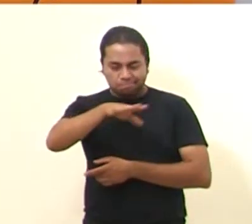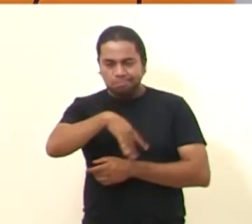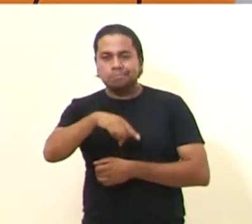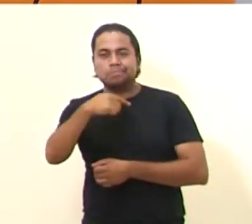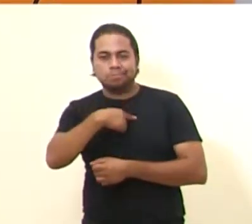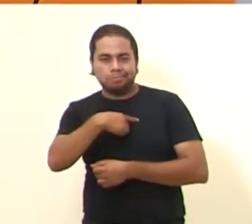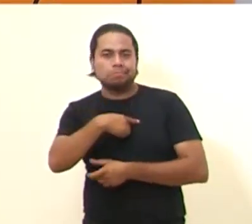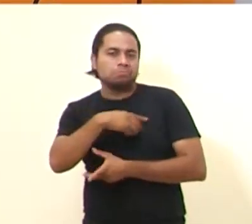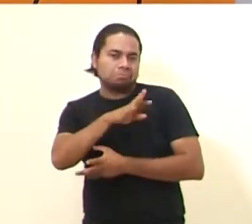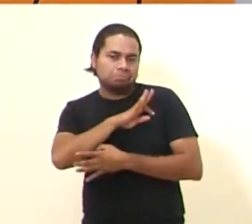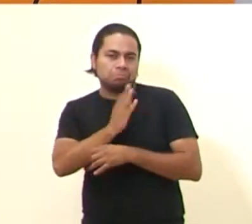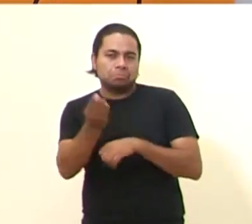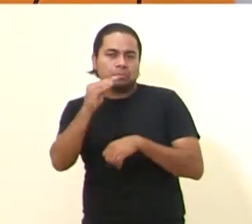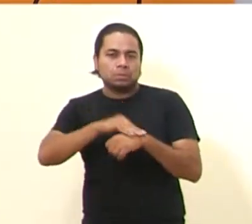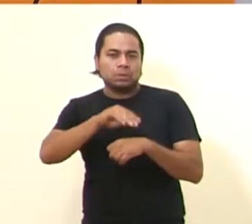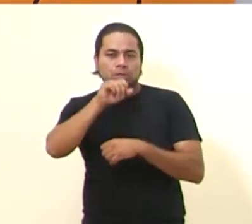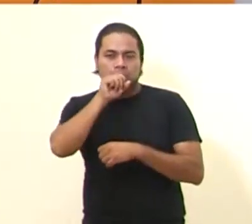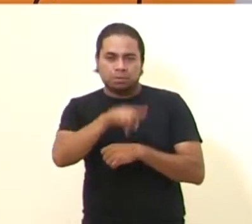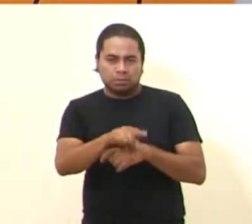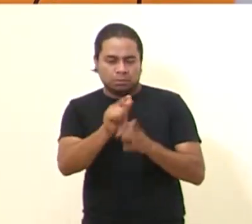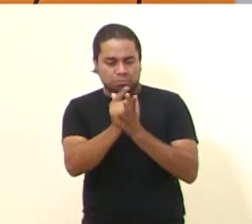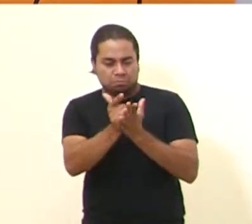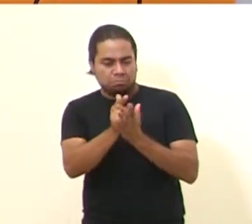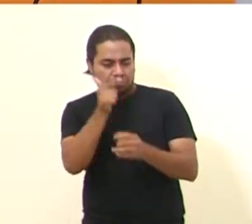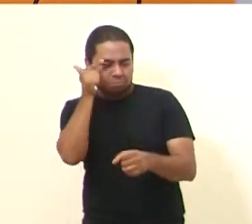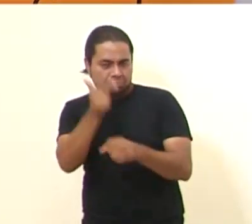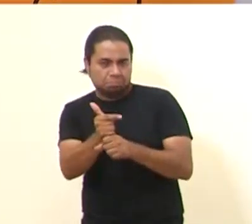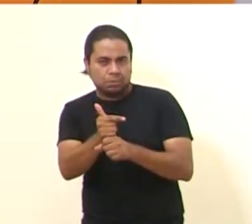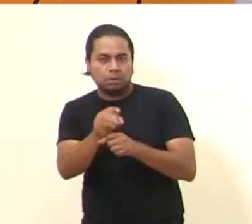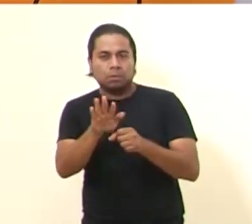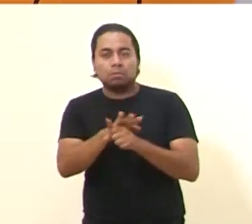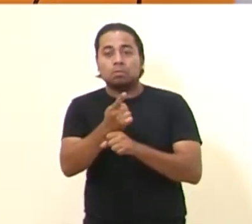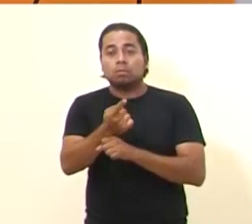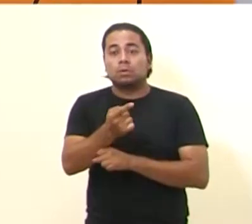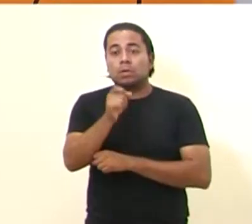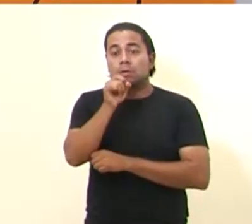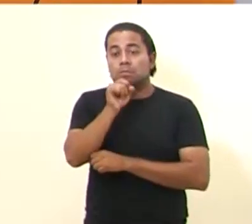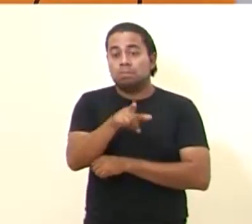de utilizar la misma fuente de consulta, porque